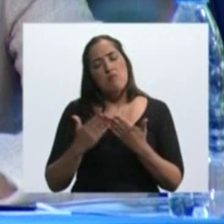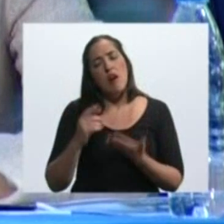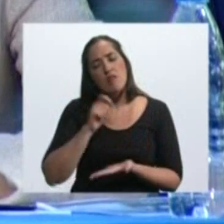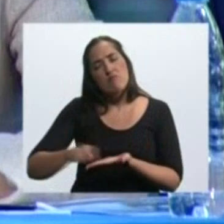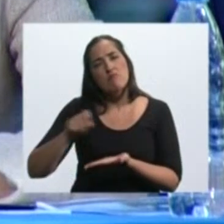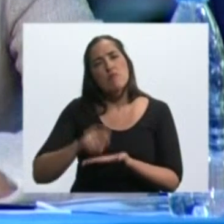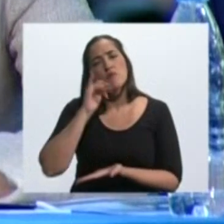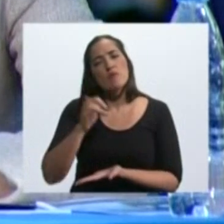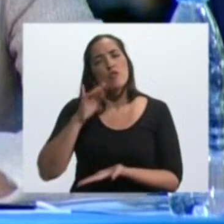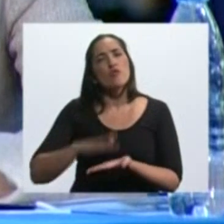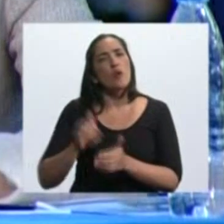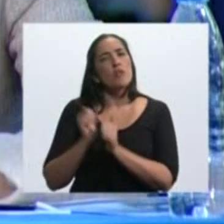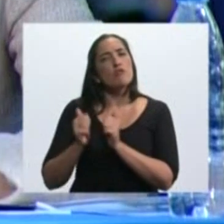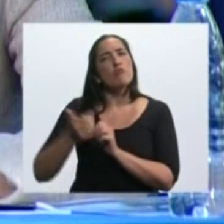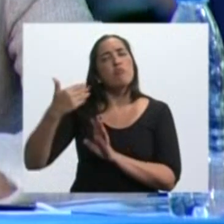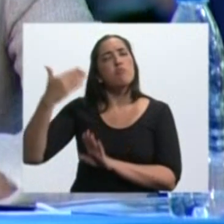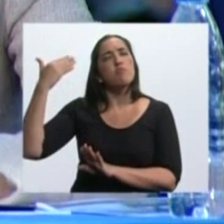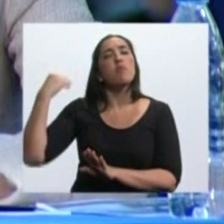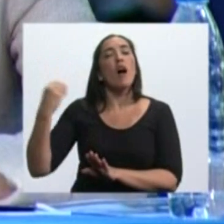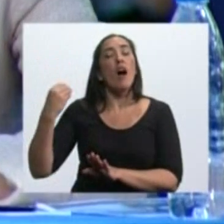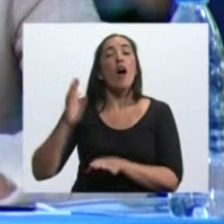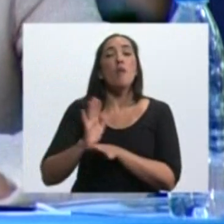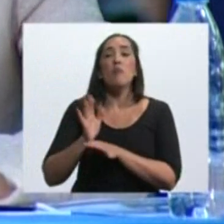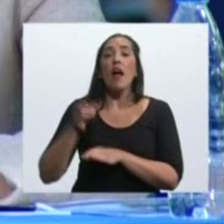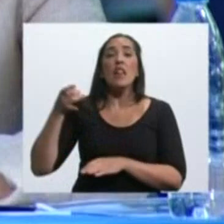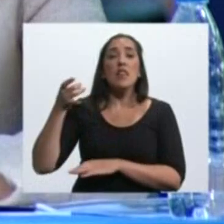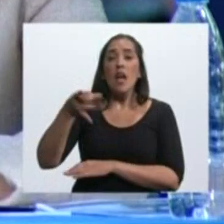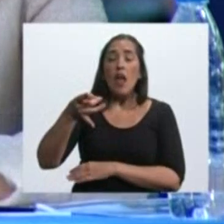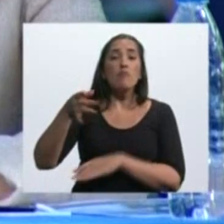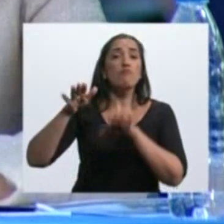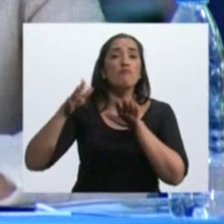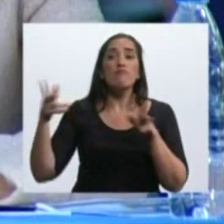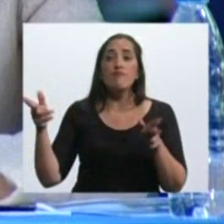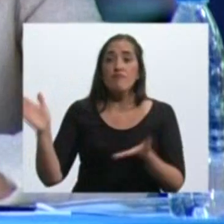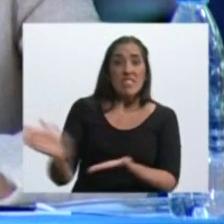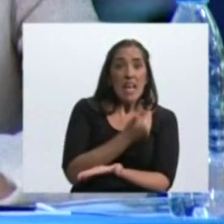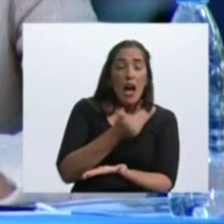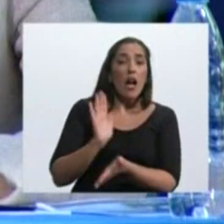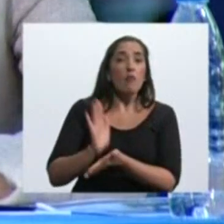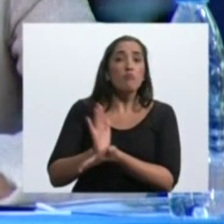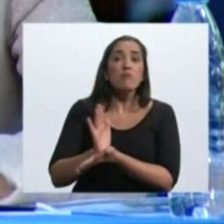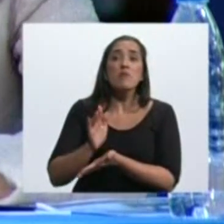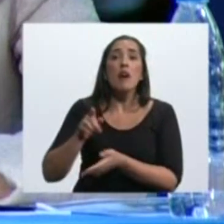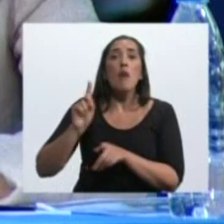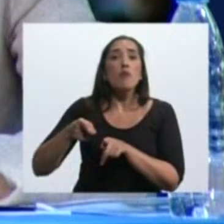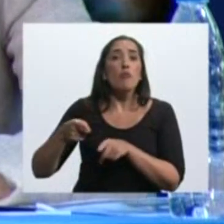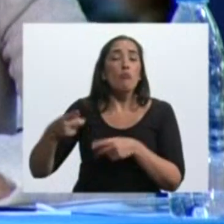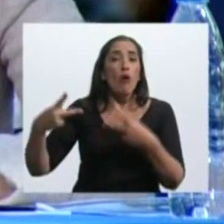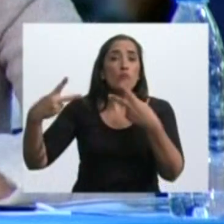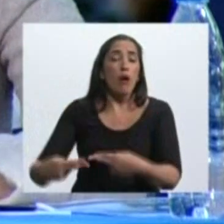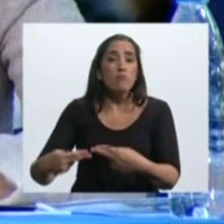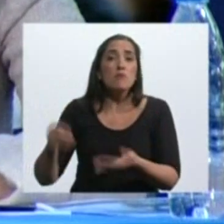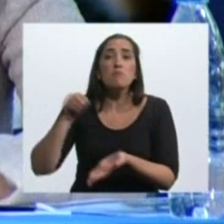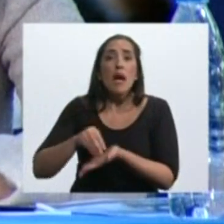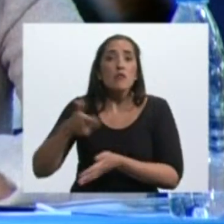historia había sido ramal que para, ramal que cierra, y yo quiero apelar con esto a